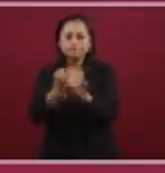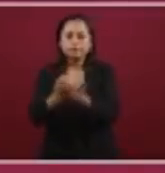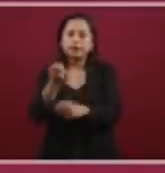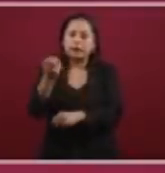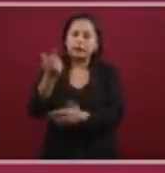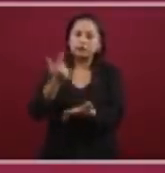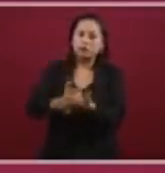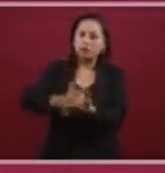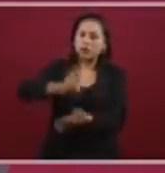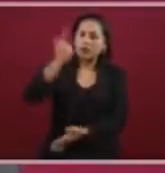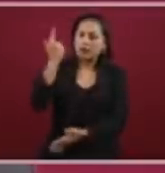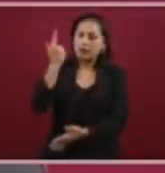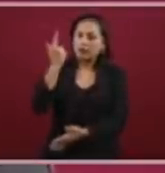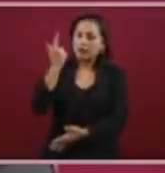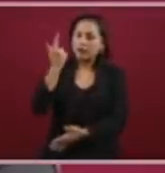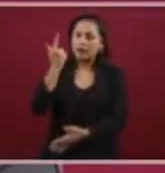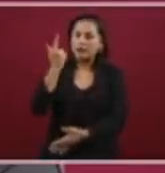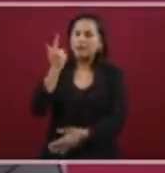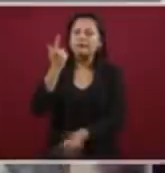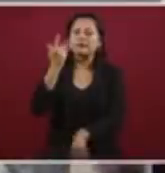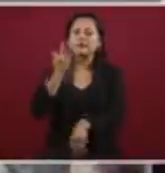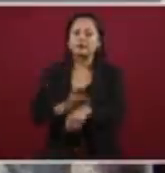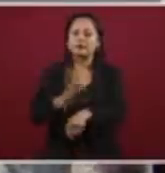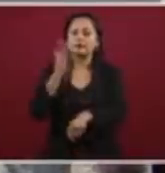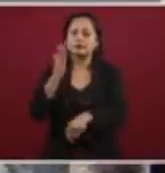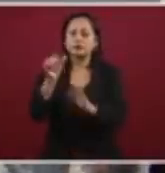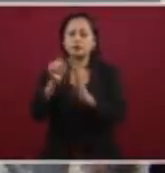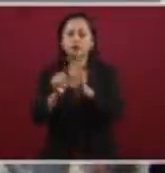artículo 19 de la constitución